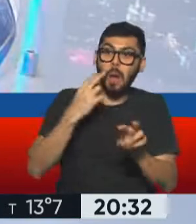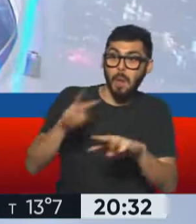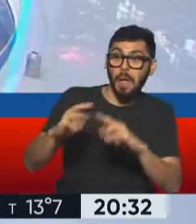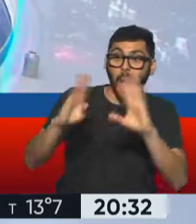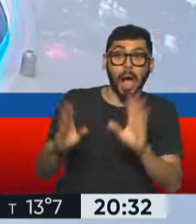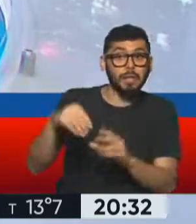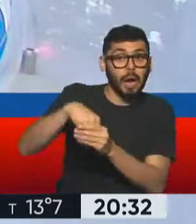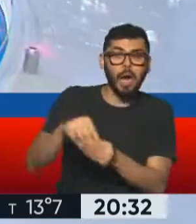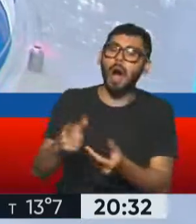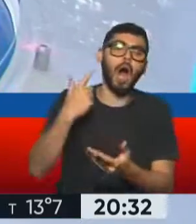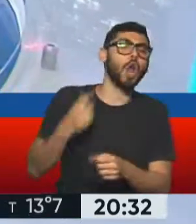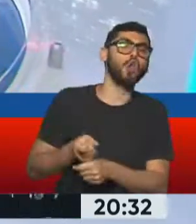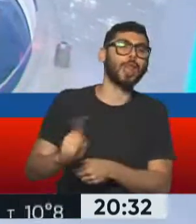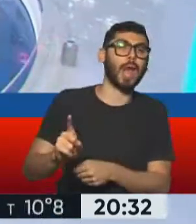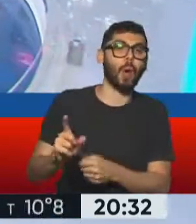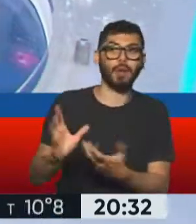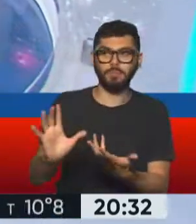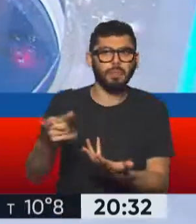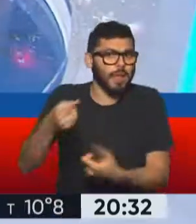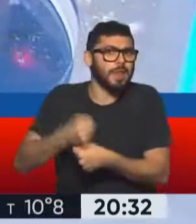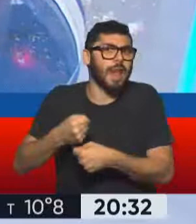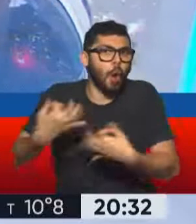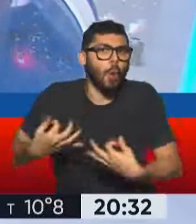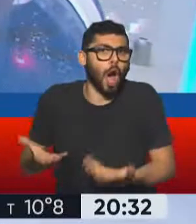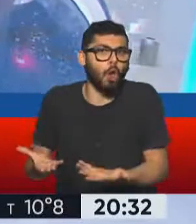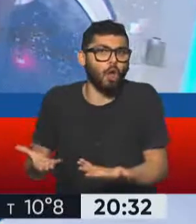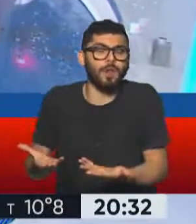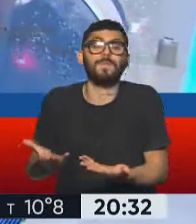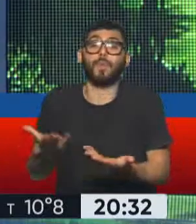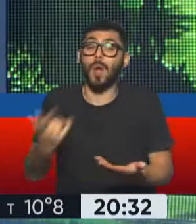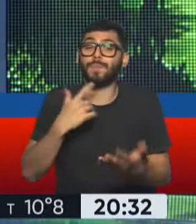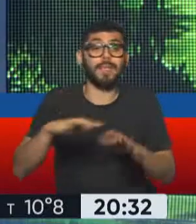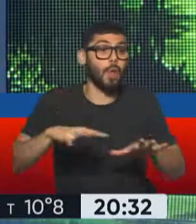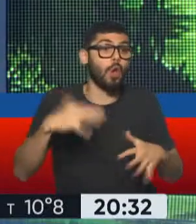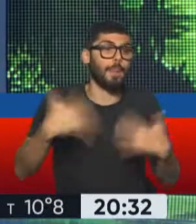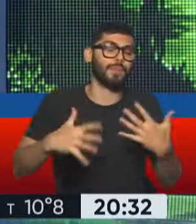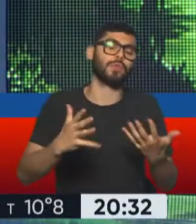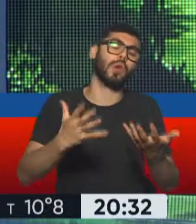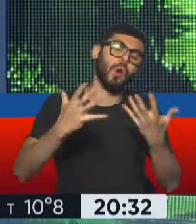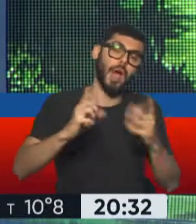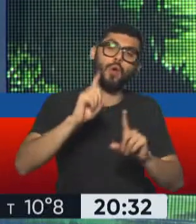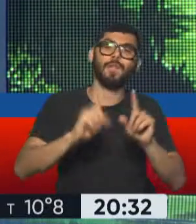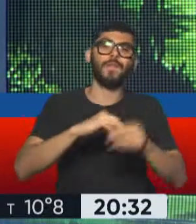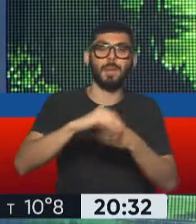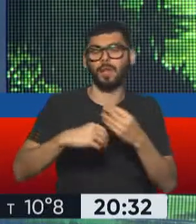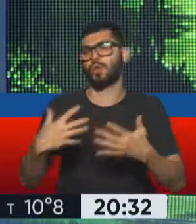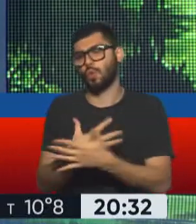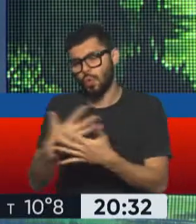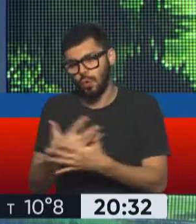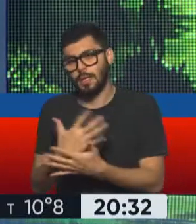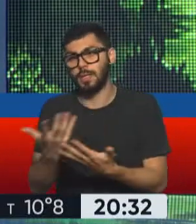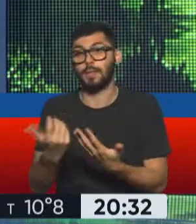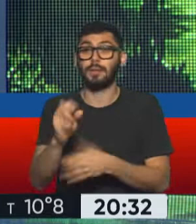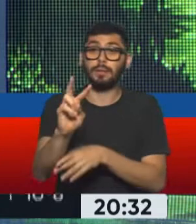trabajadoras y la verdad que son trabajadoras con todos los derechos. Entonces, si hay una situación de emergencia, obvio que hay familias que la pasaron horrible, que no tuvieron su